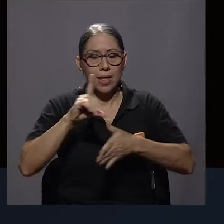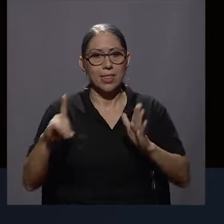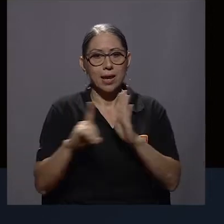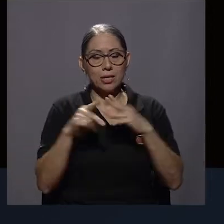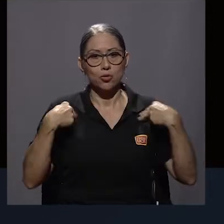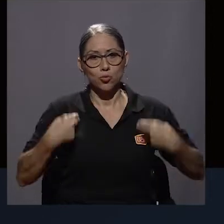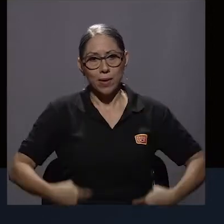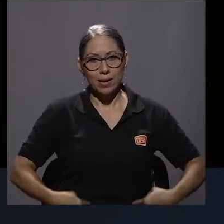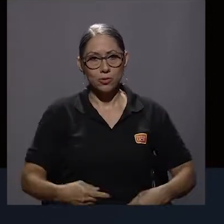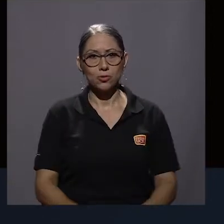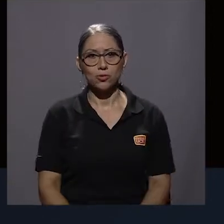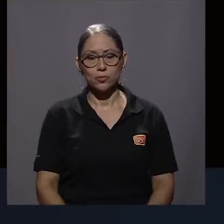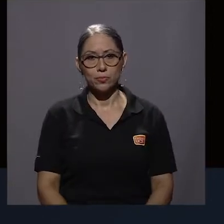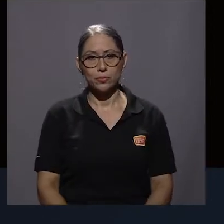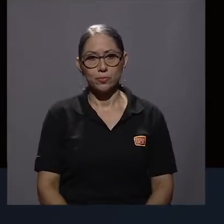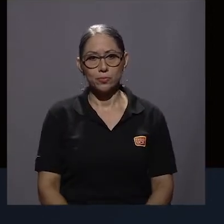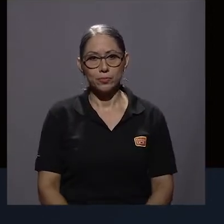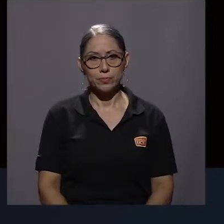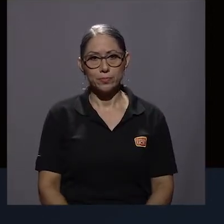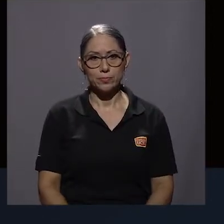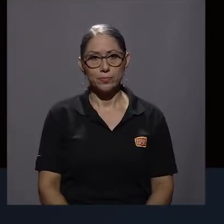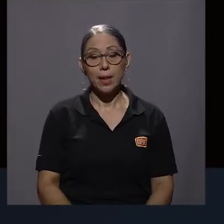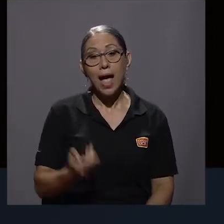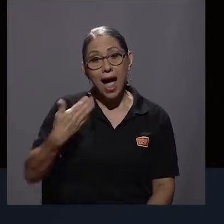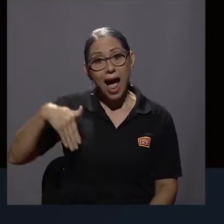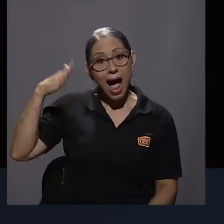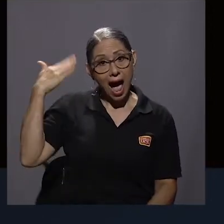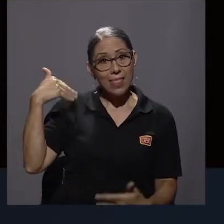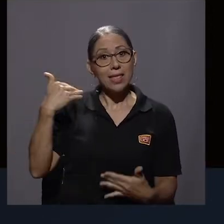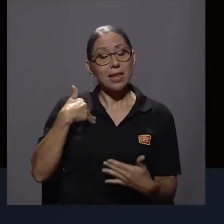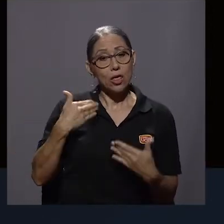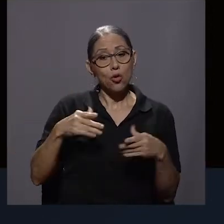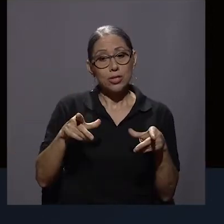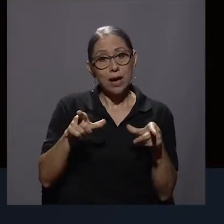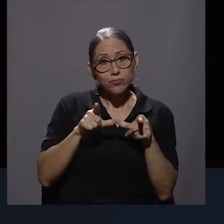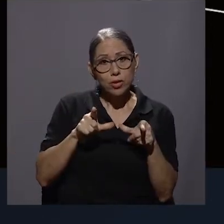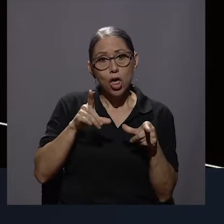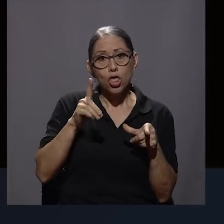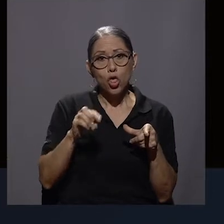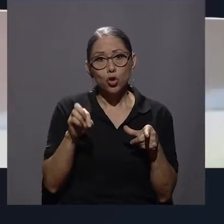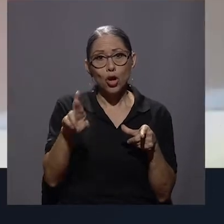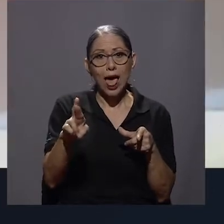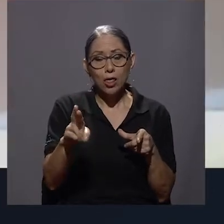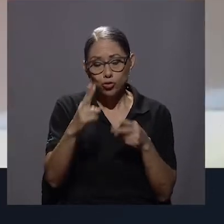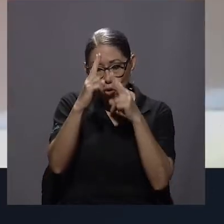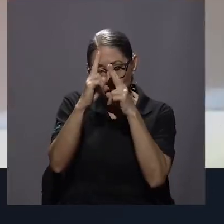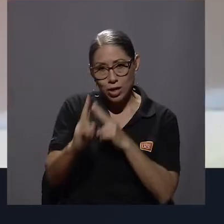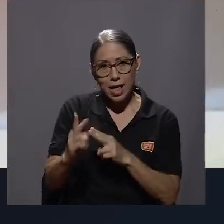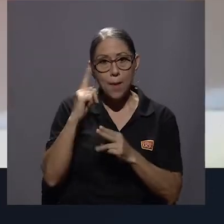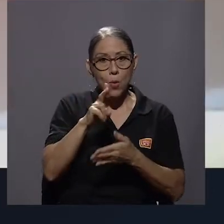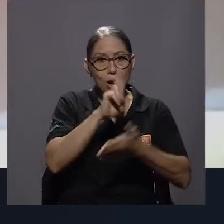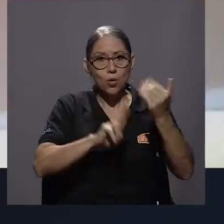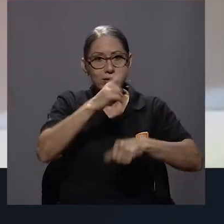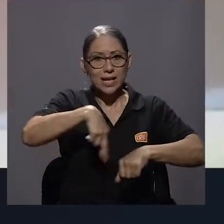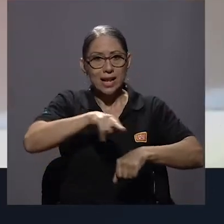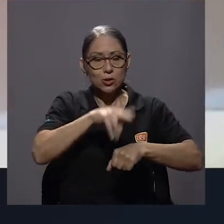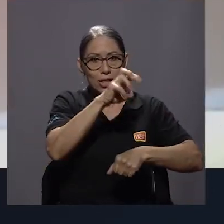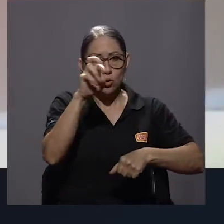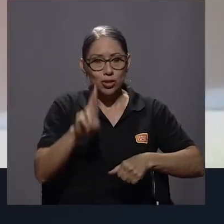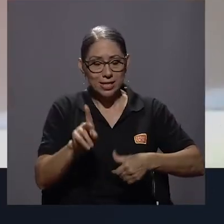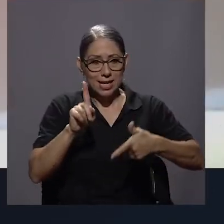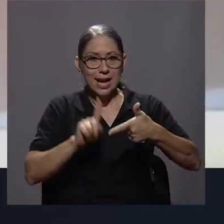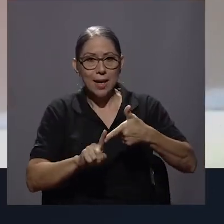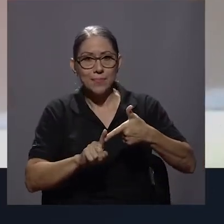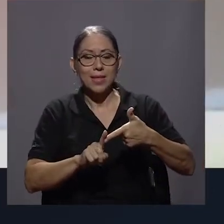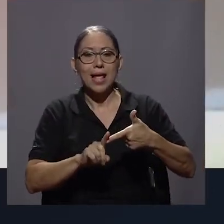de Derechos Humanos. Ha recibido varios doctorados honoris causa por la Universidad Nacional de Costa